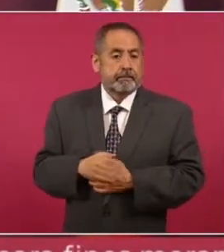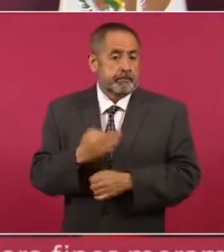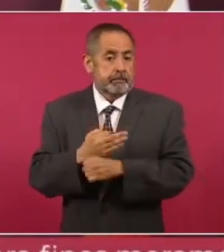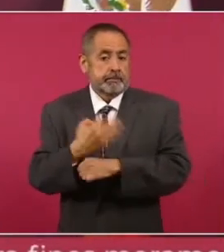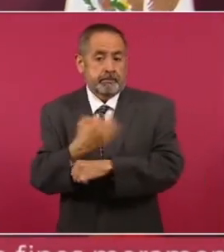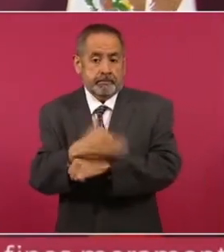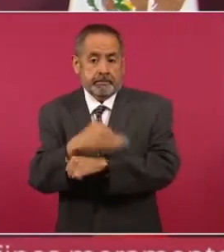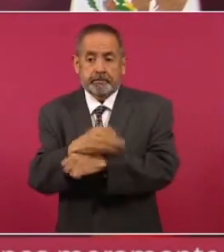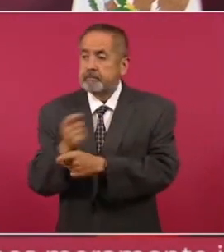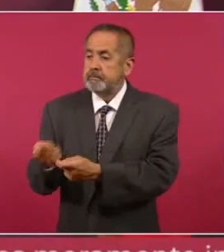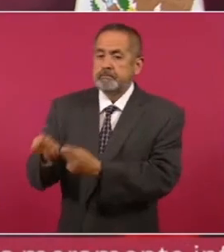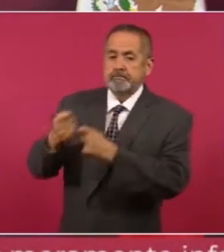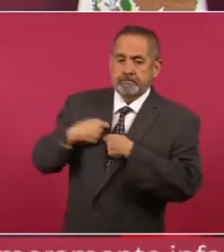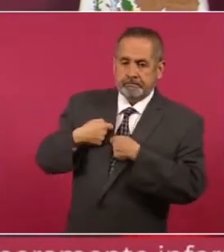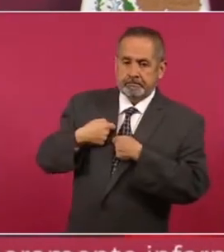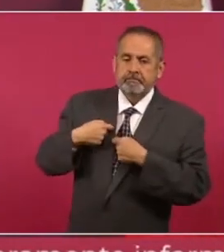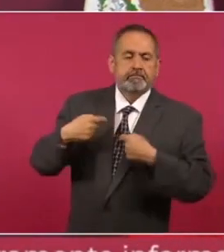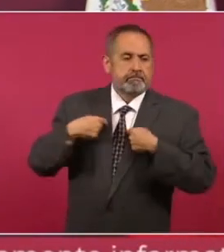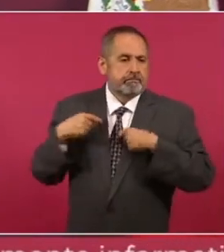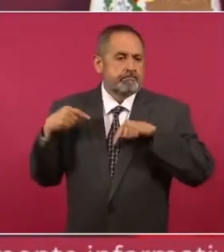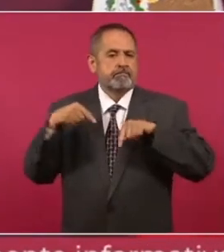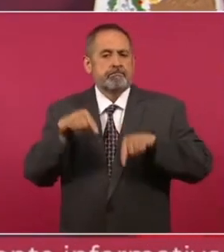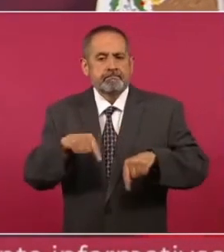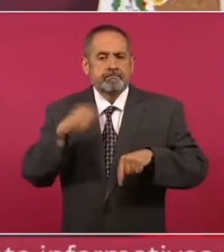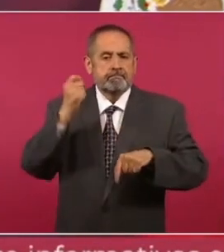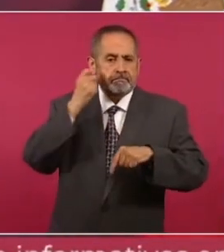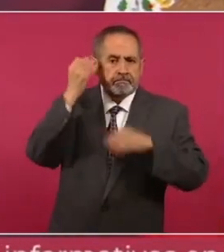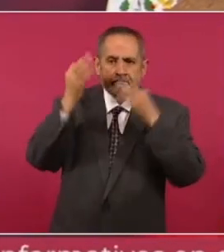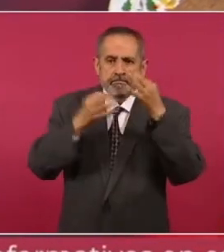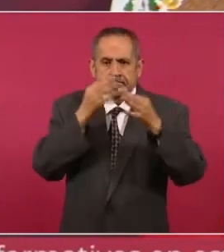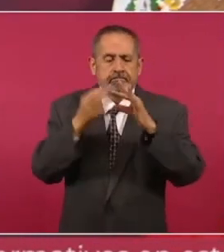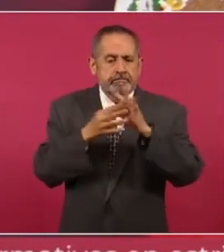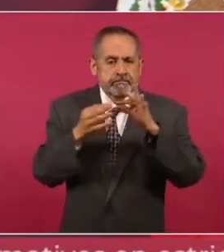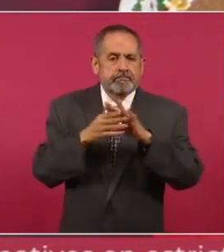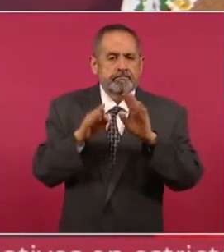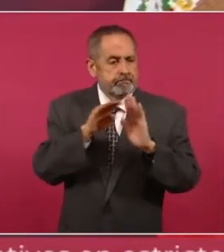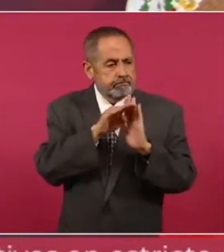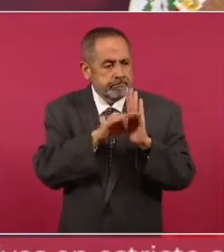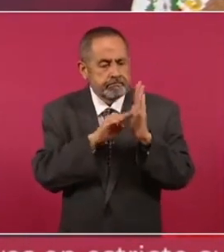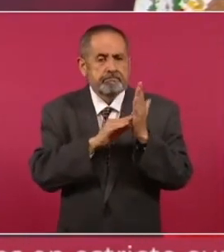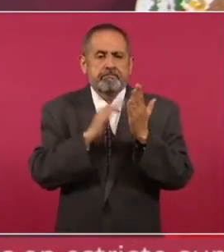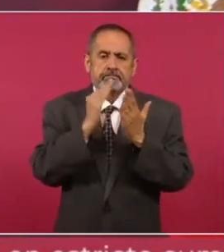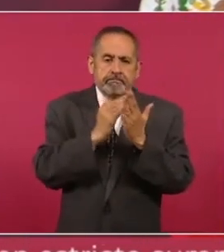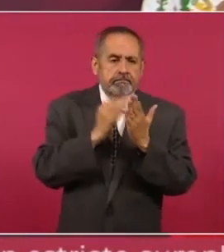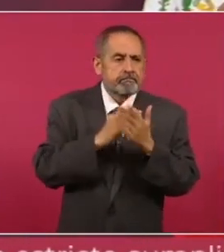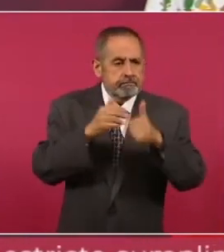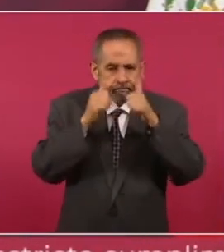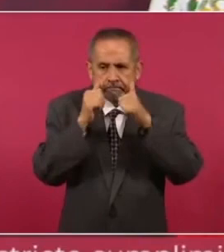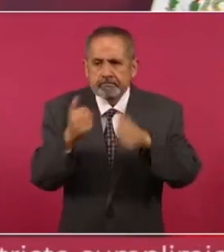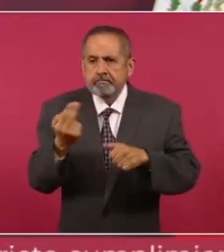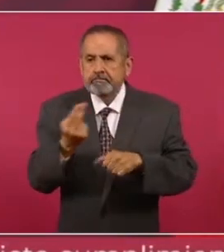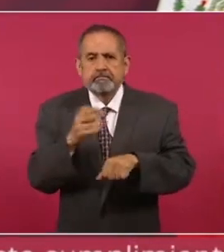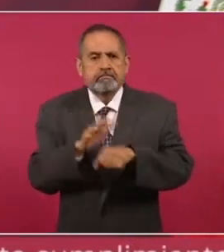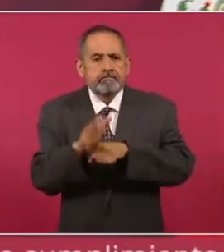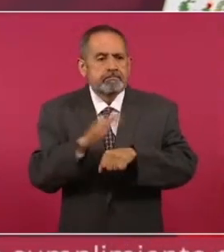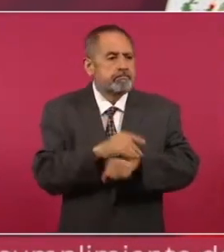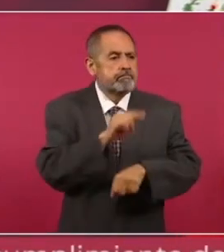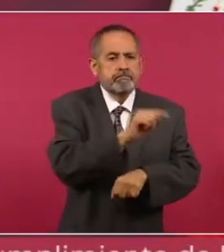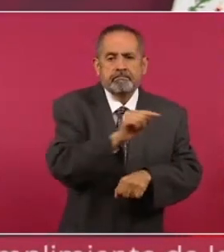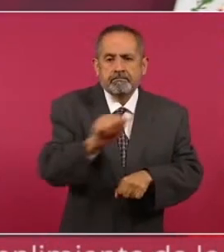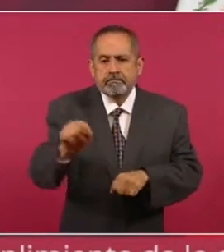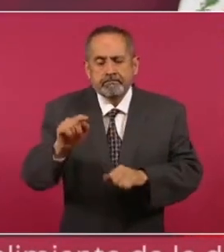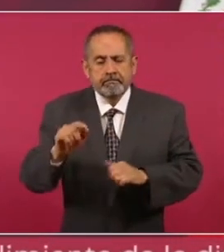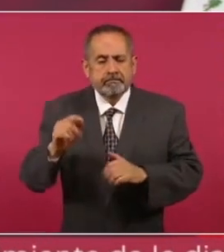que estemos muy al pendientes de la agenda, de que atendamos los